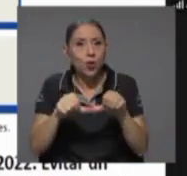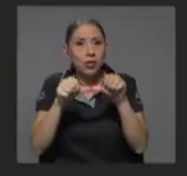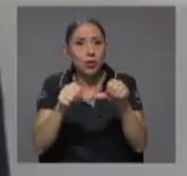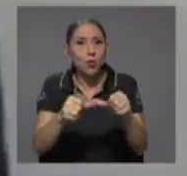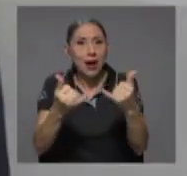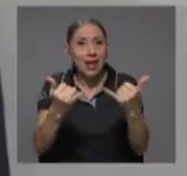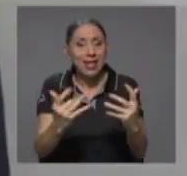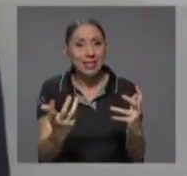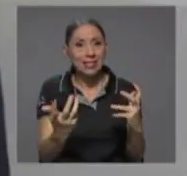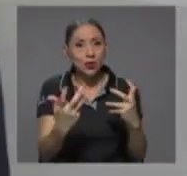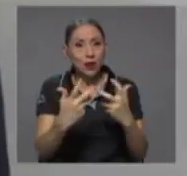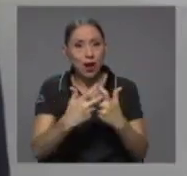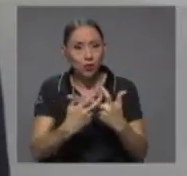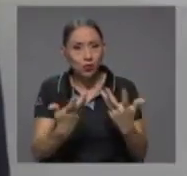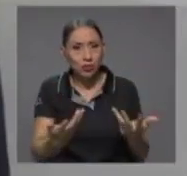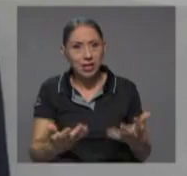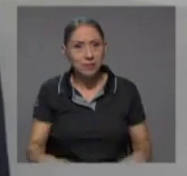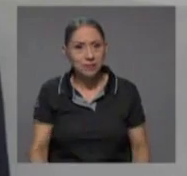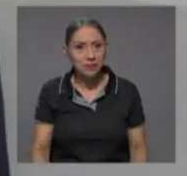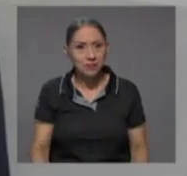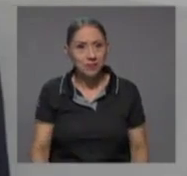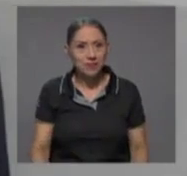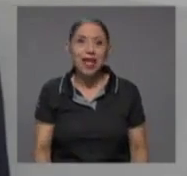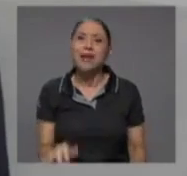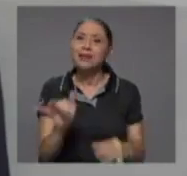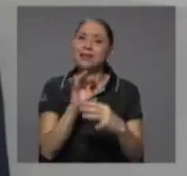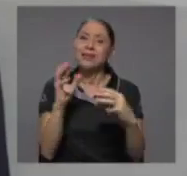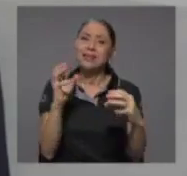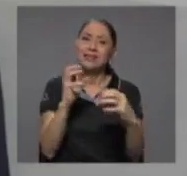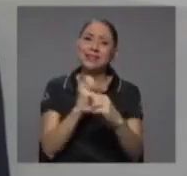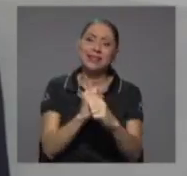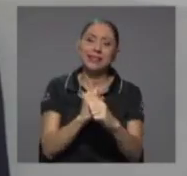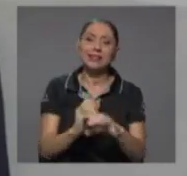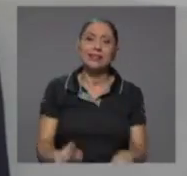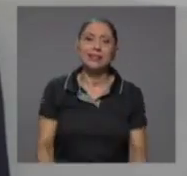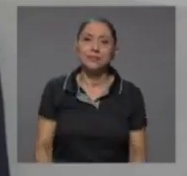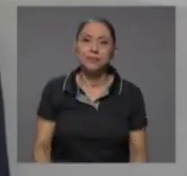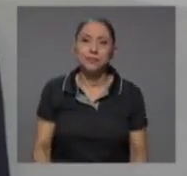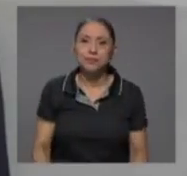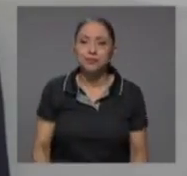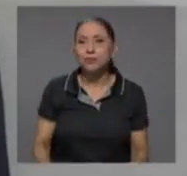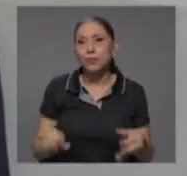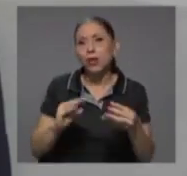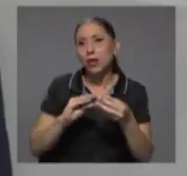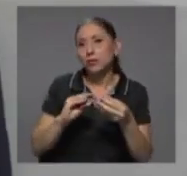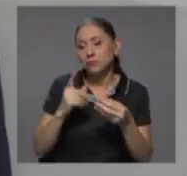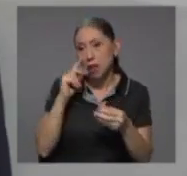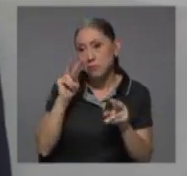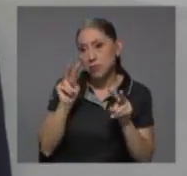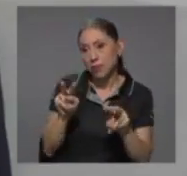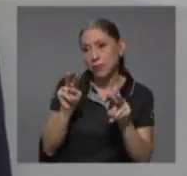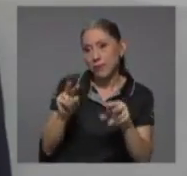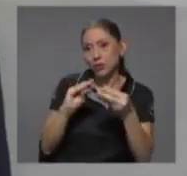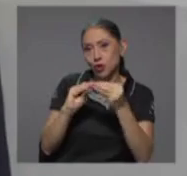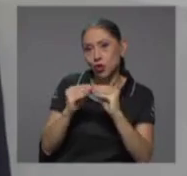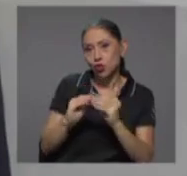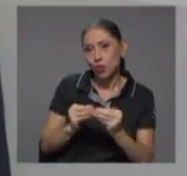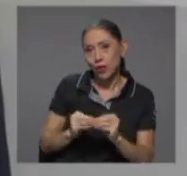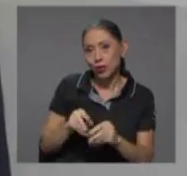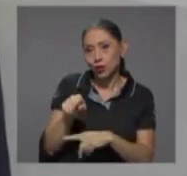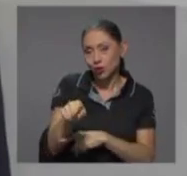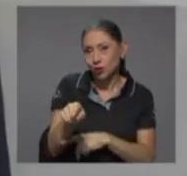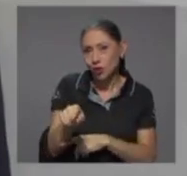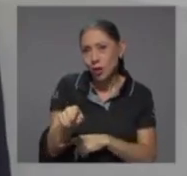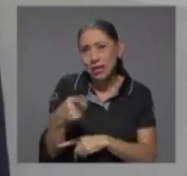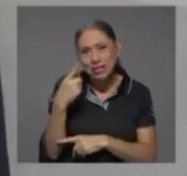ajuste. Entonces, en síntesis, digamos, los números se ven relativamente un